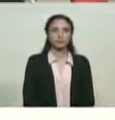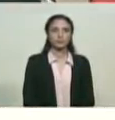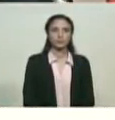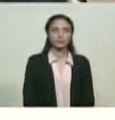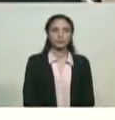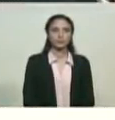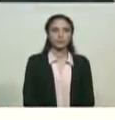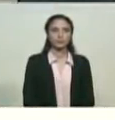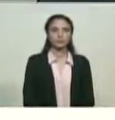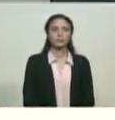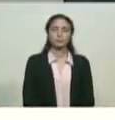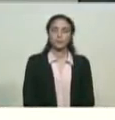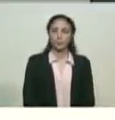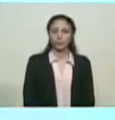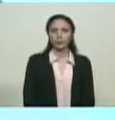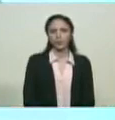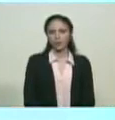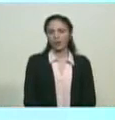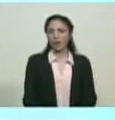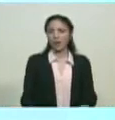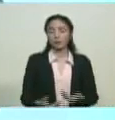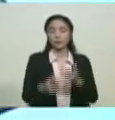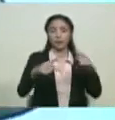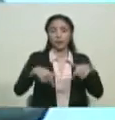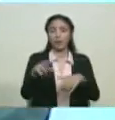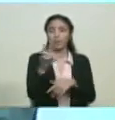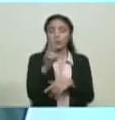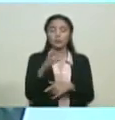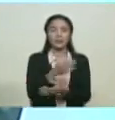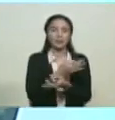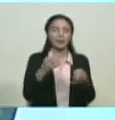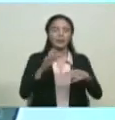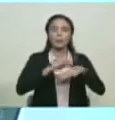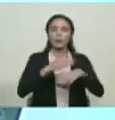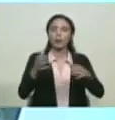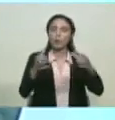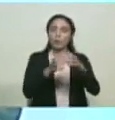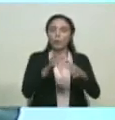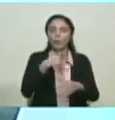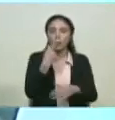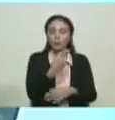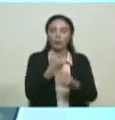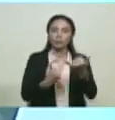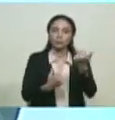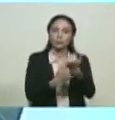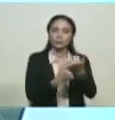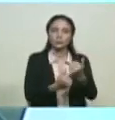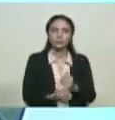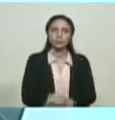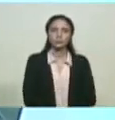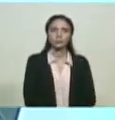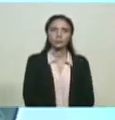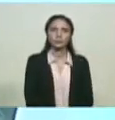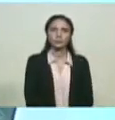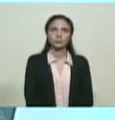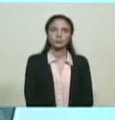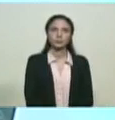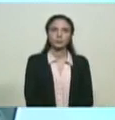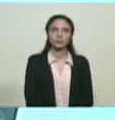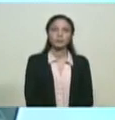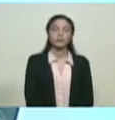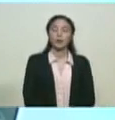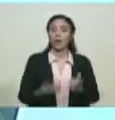que fuera de venezuela si no existieran las nubes y el pueblo de la juventud cuando llamamos a